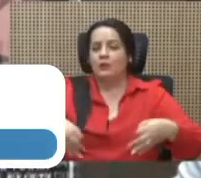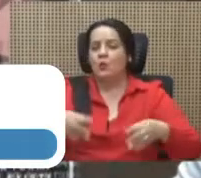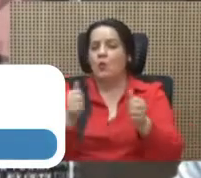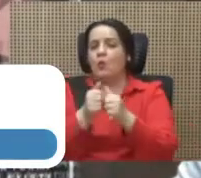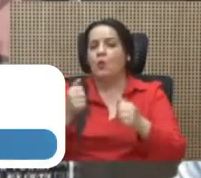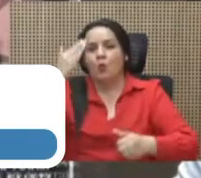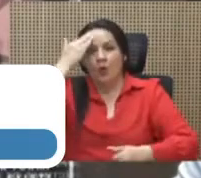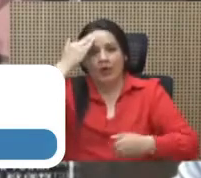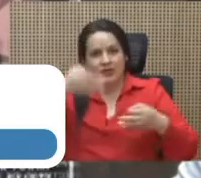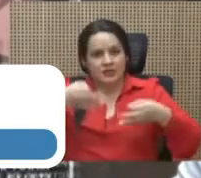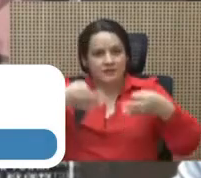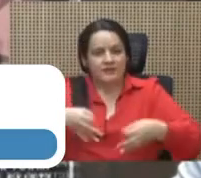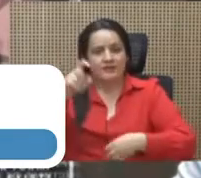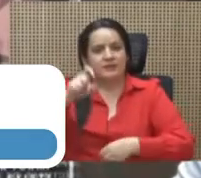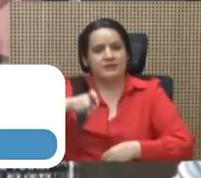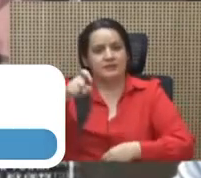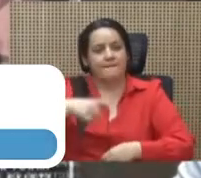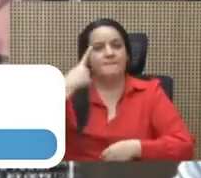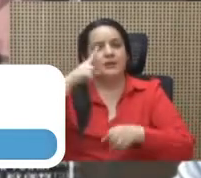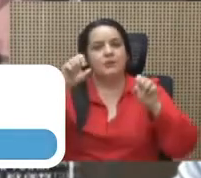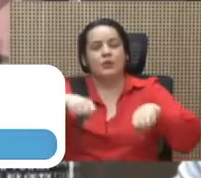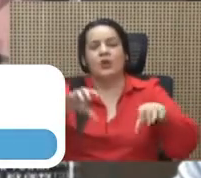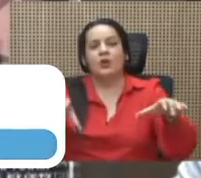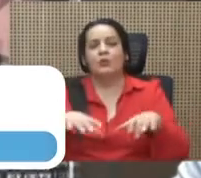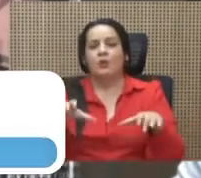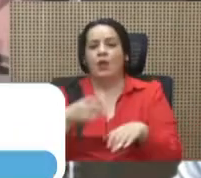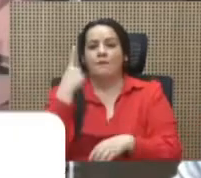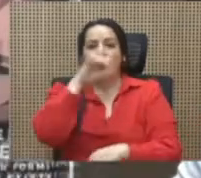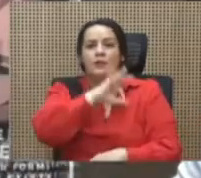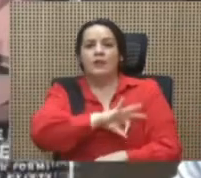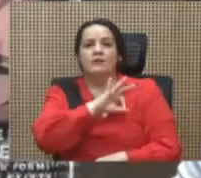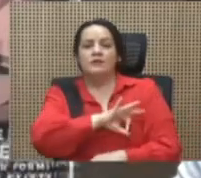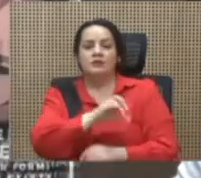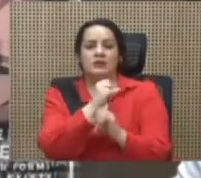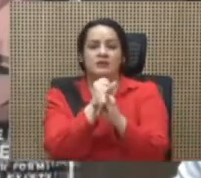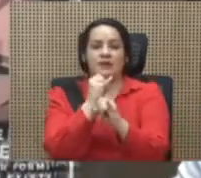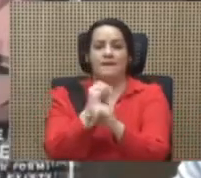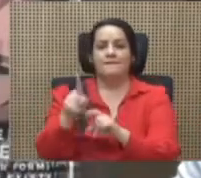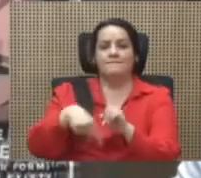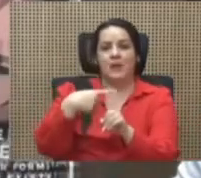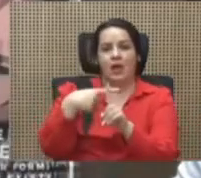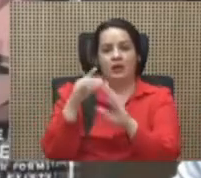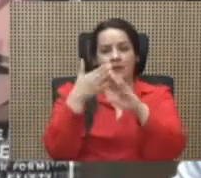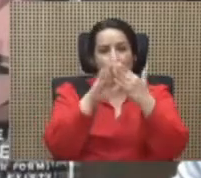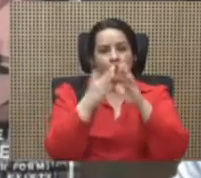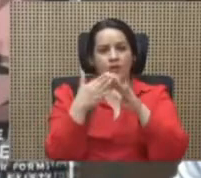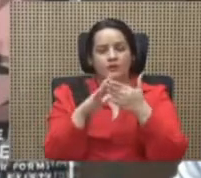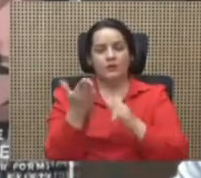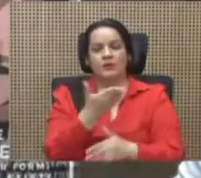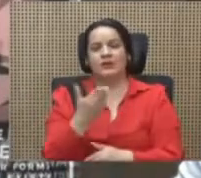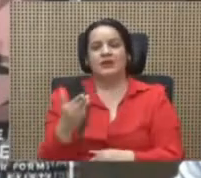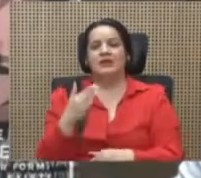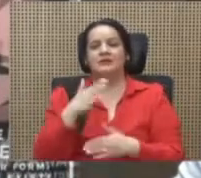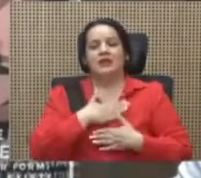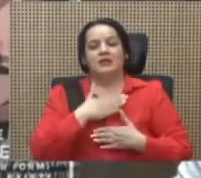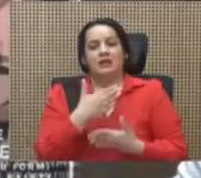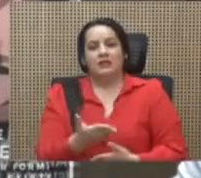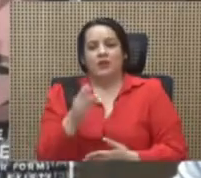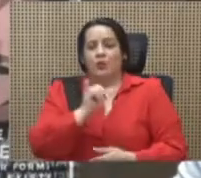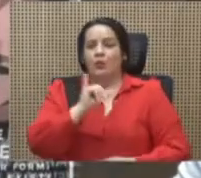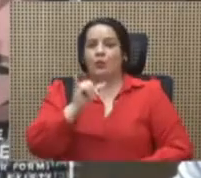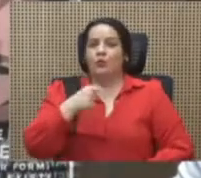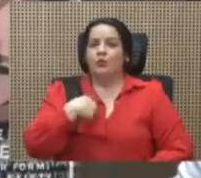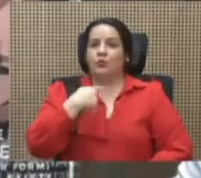necesaria para actuar por el bien de la institución y de la población a la que se debe como decía